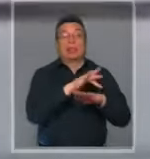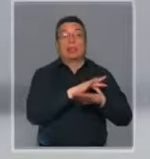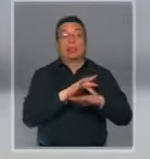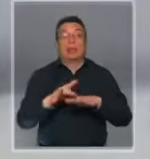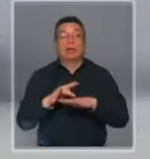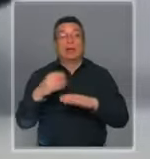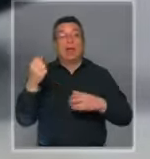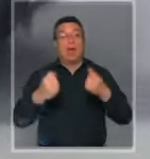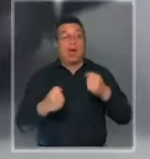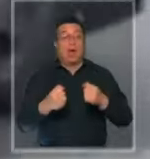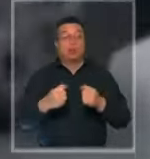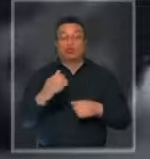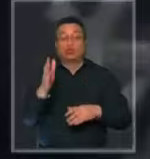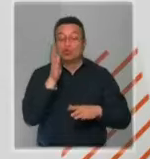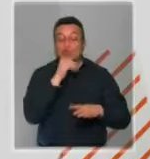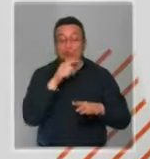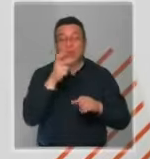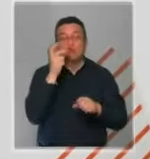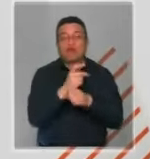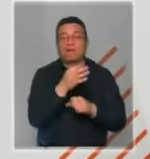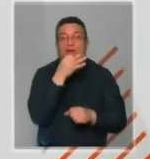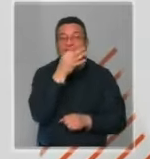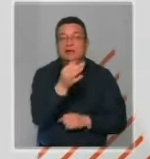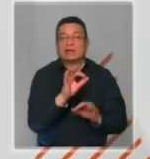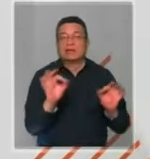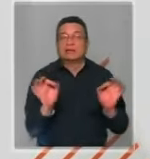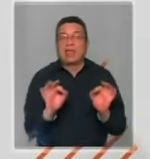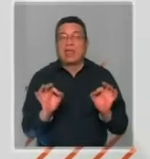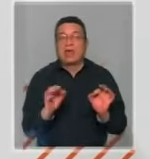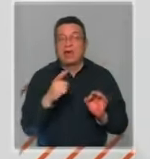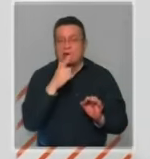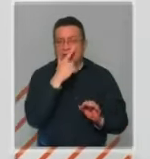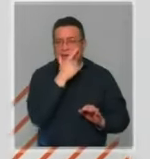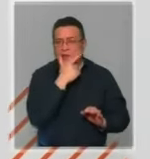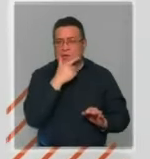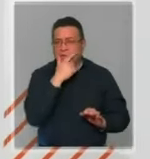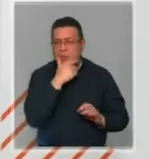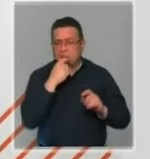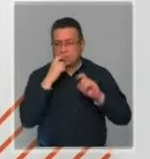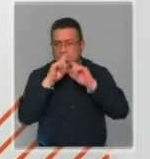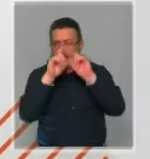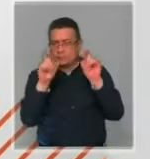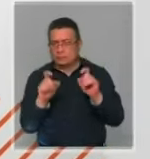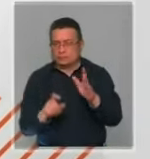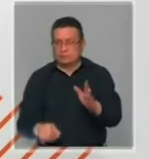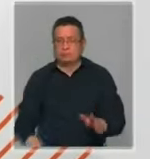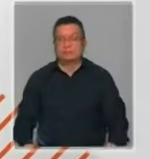a su vez no tendría encargo por robo. Hasta ahora muchas dudas e interrogantes.